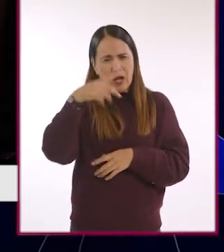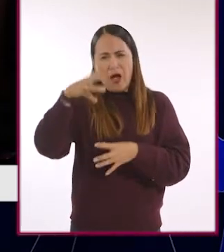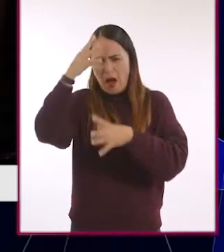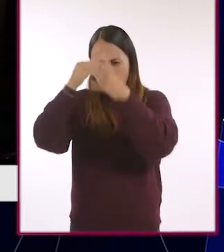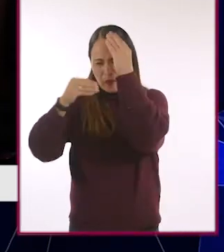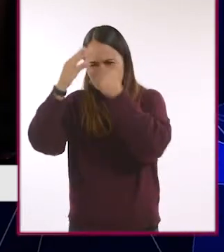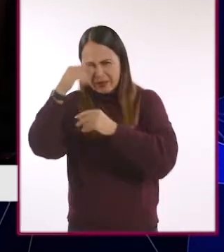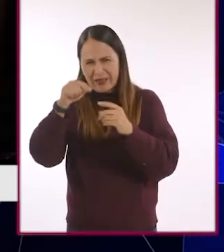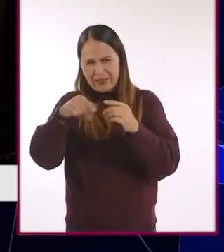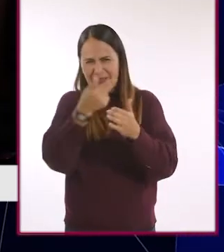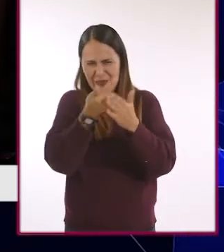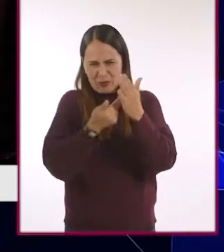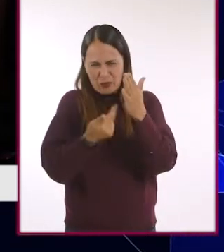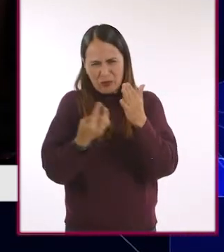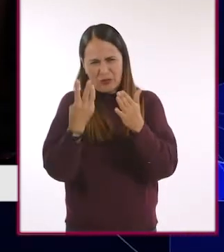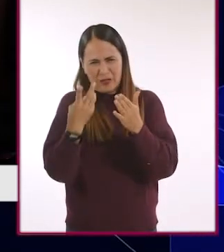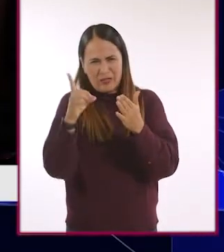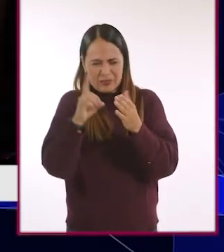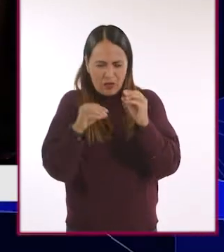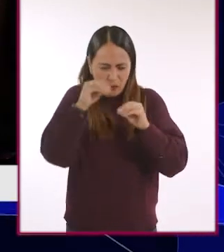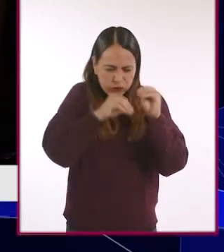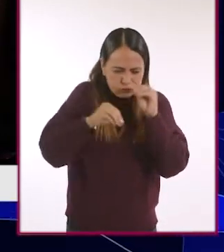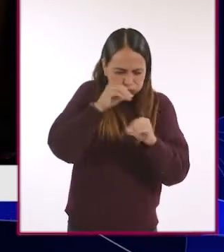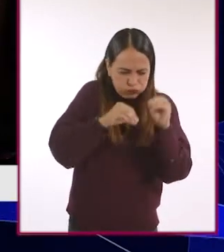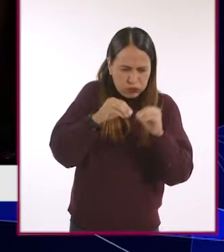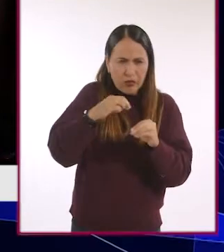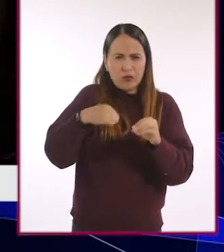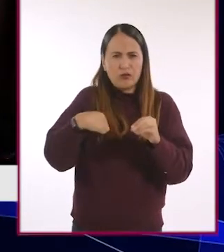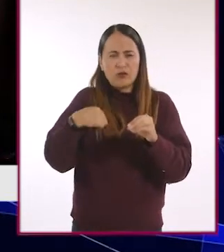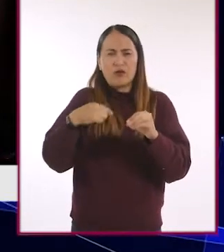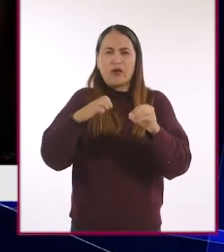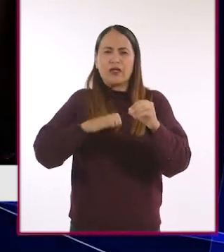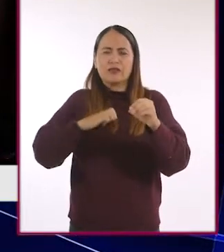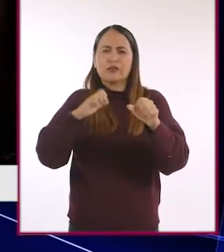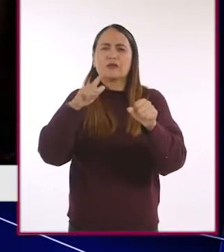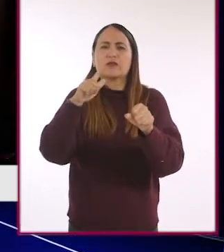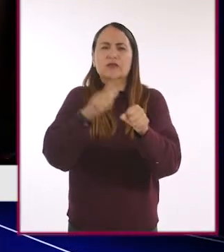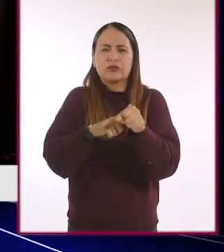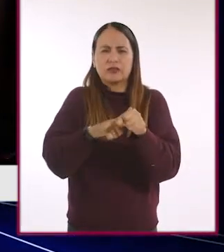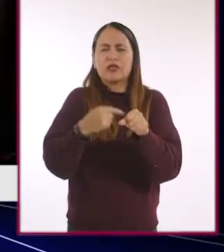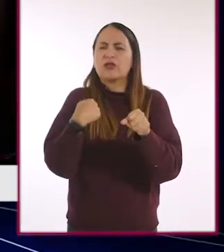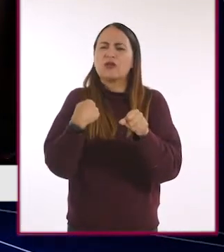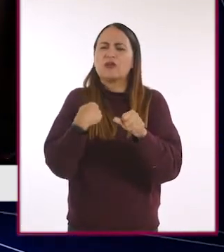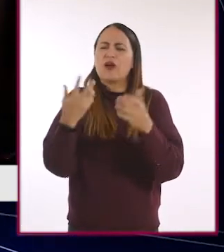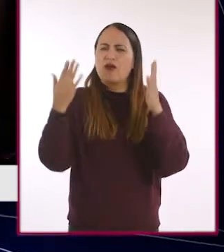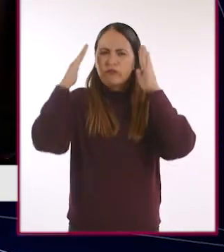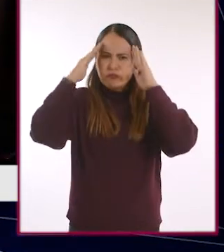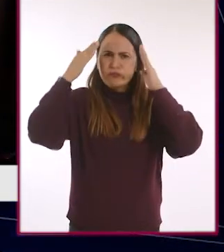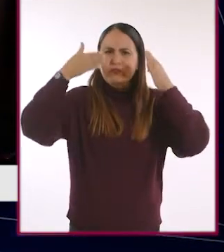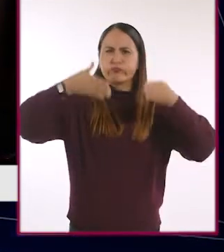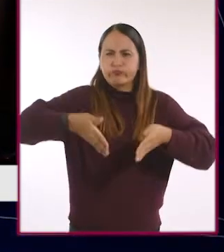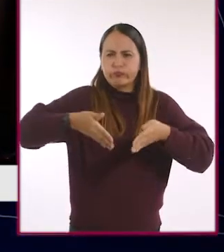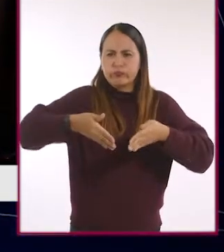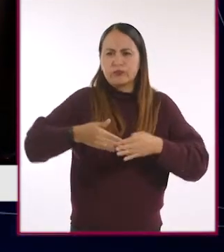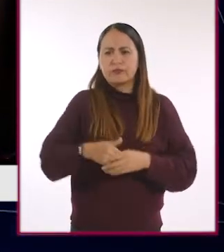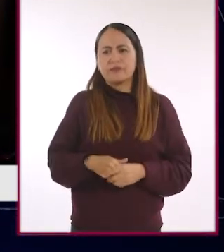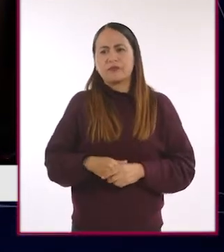Por ejemplo, mi especialidad es environment artist, ¿no? Yo hago